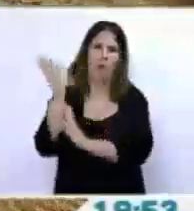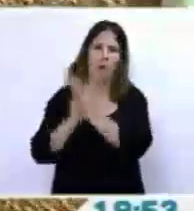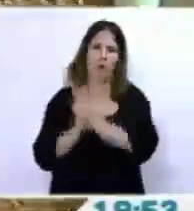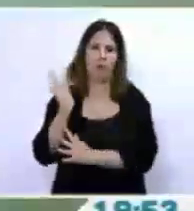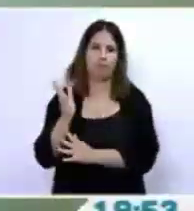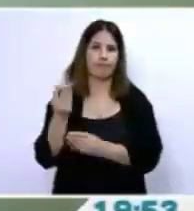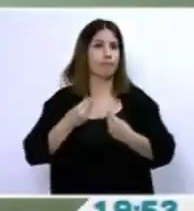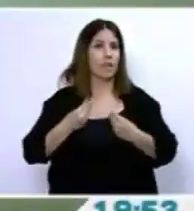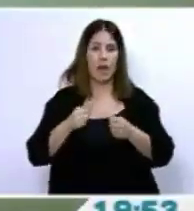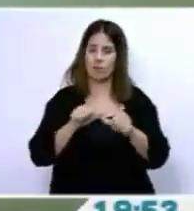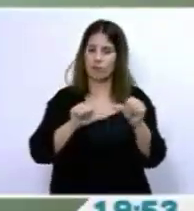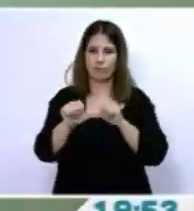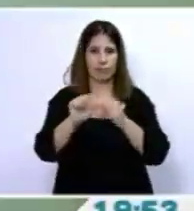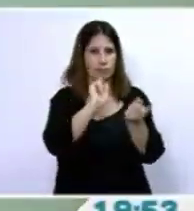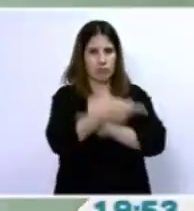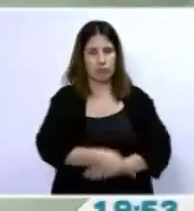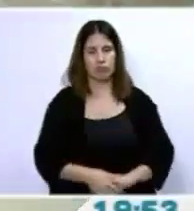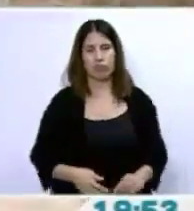Cambió su vida.